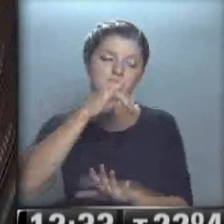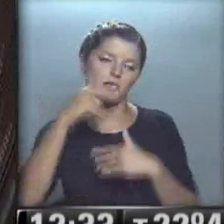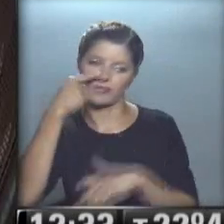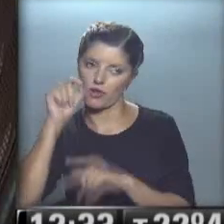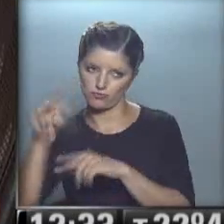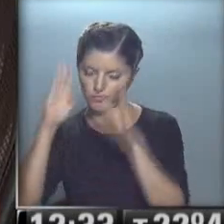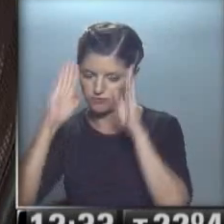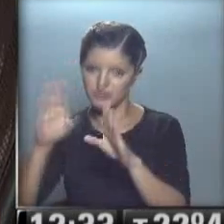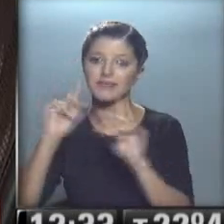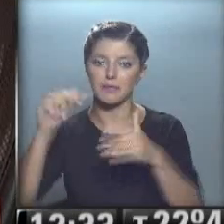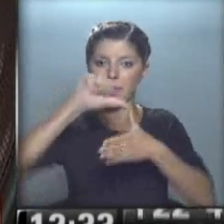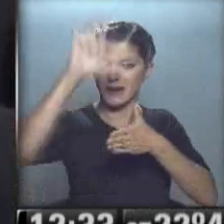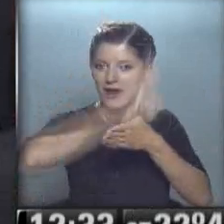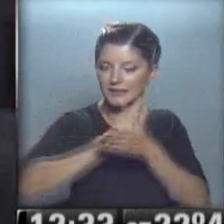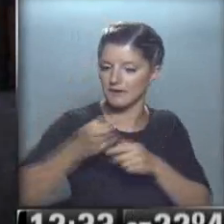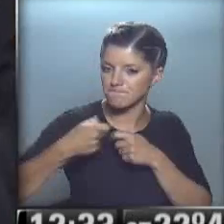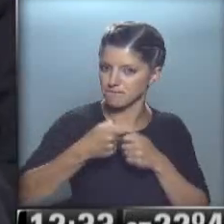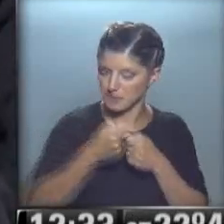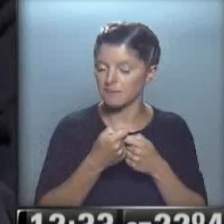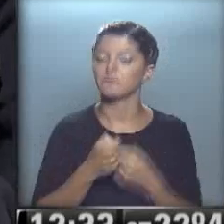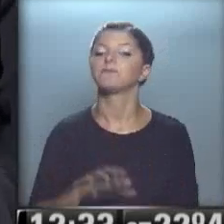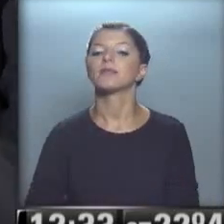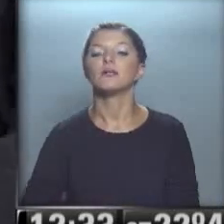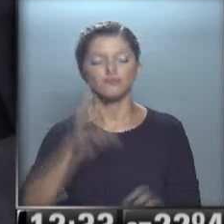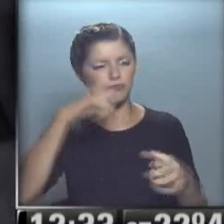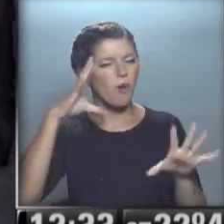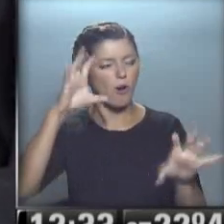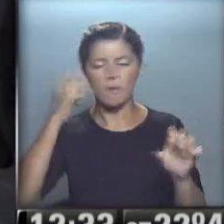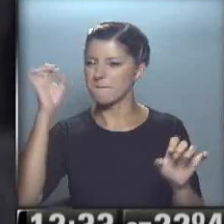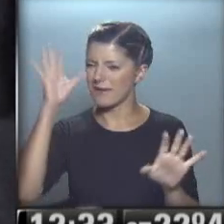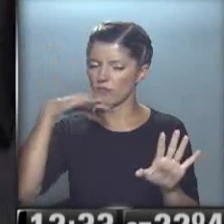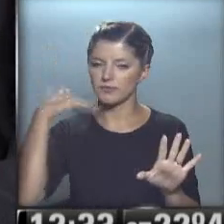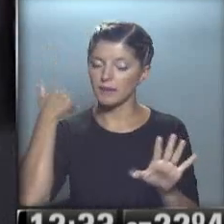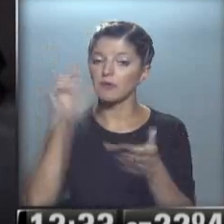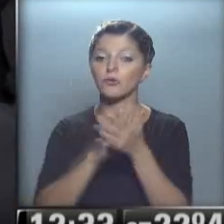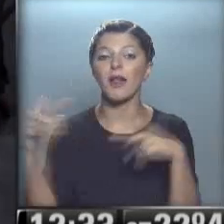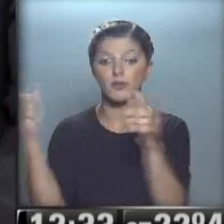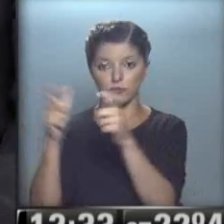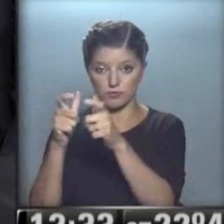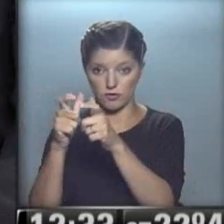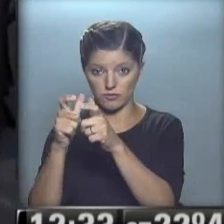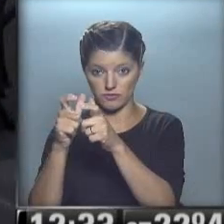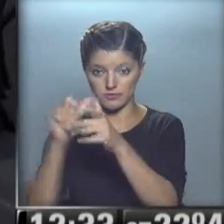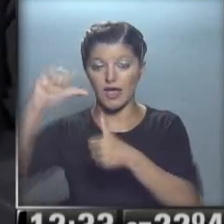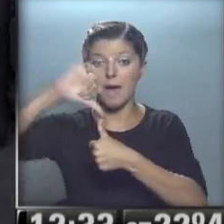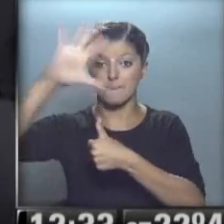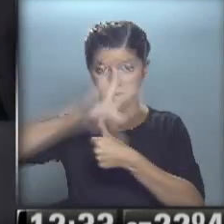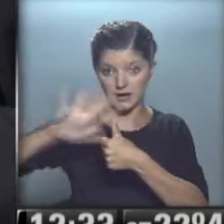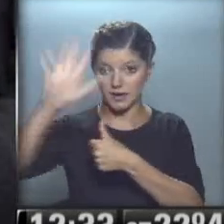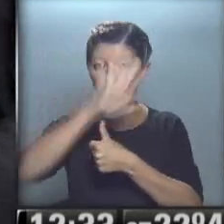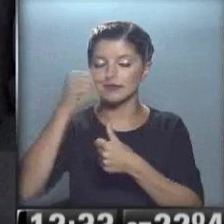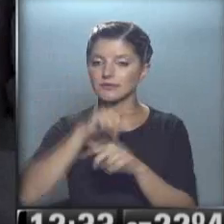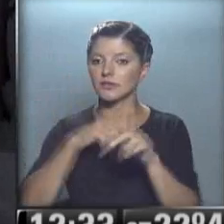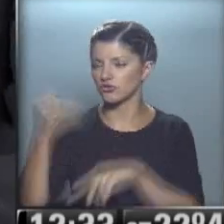influencia en América Latina yo recuerdo disculpame Telma de de las cumbres iberoamericanas que me tocó en los 90 cubrir varias Sí yo